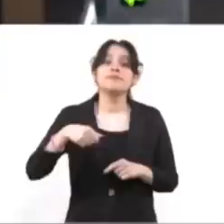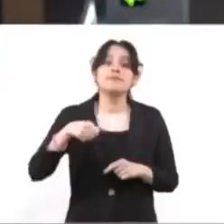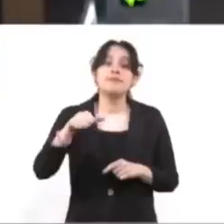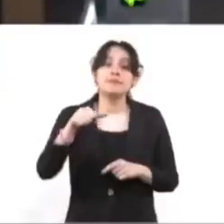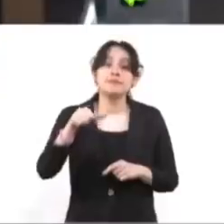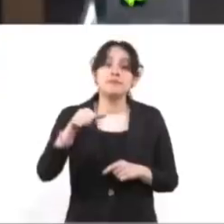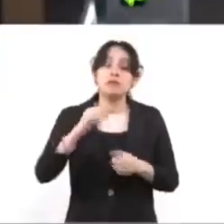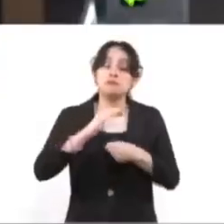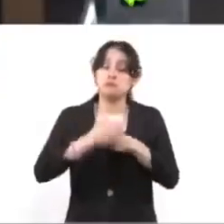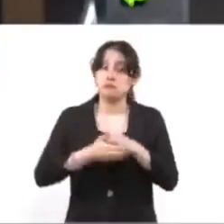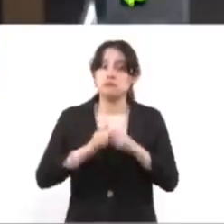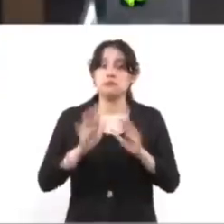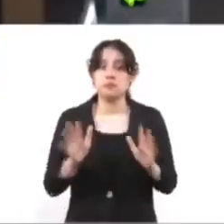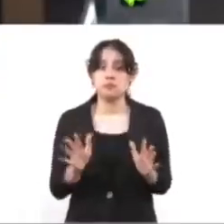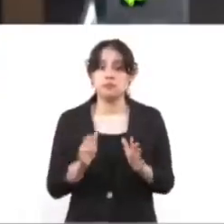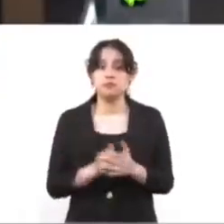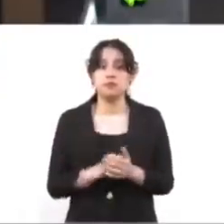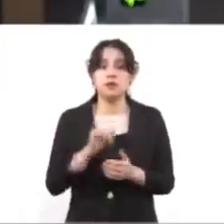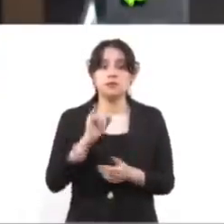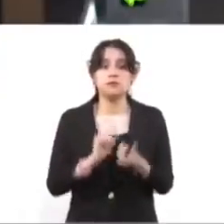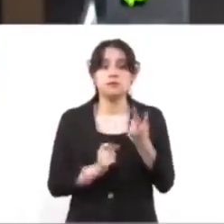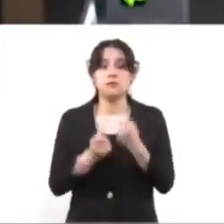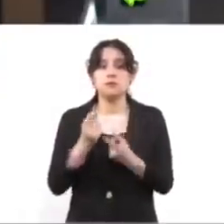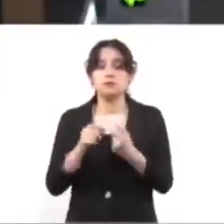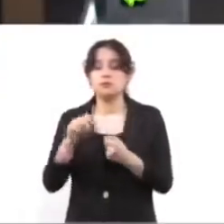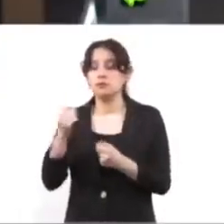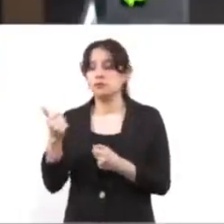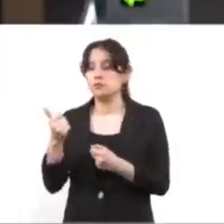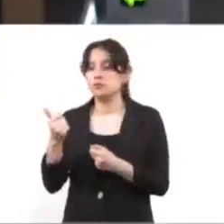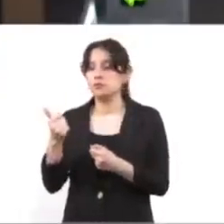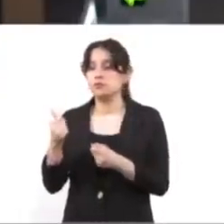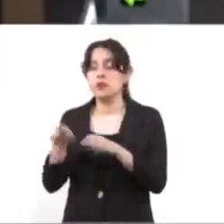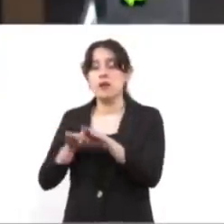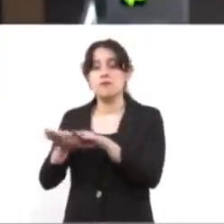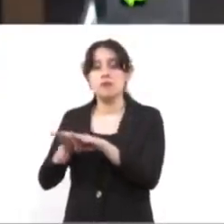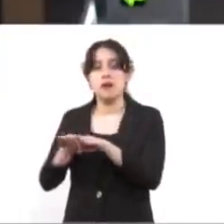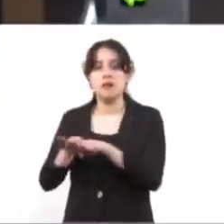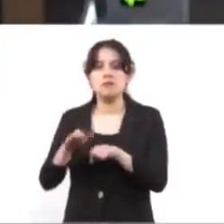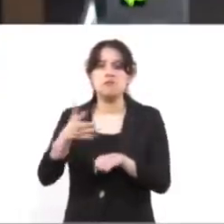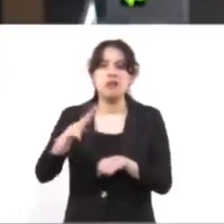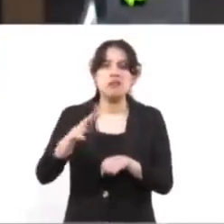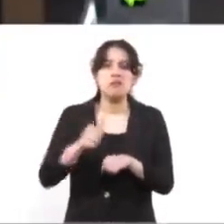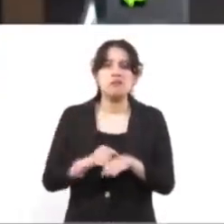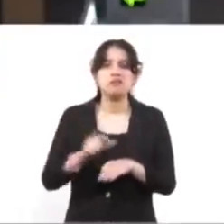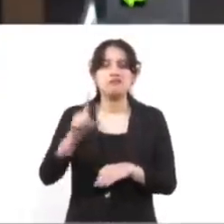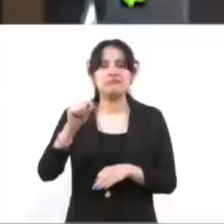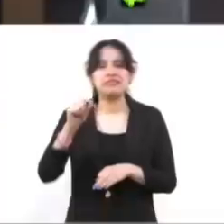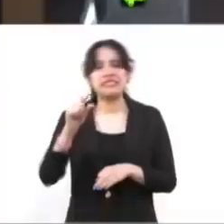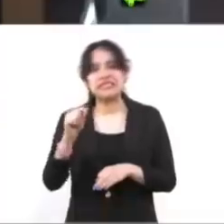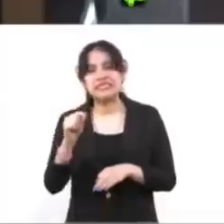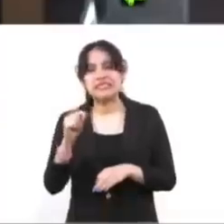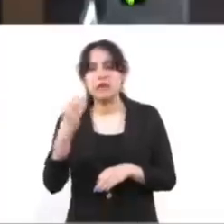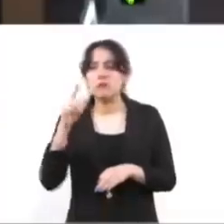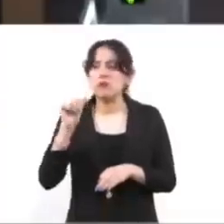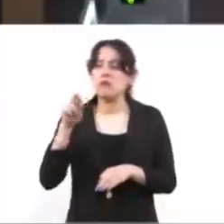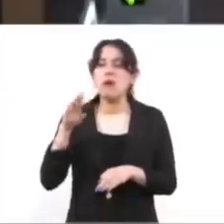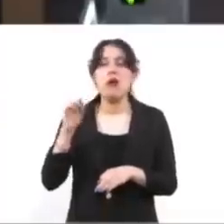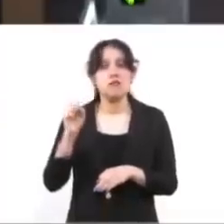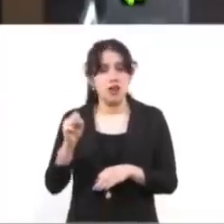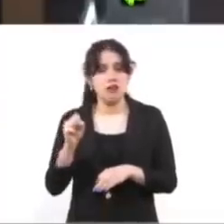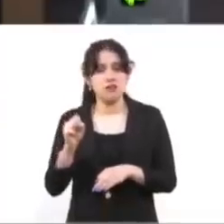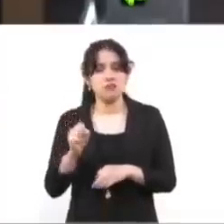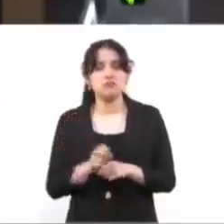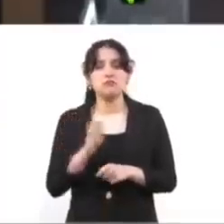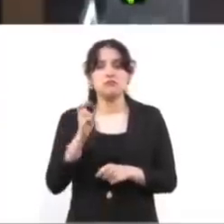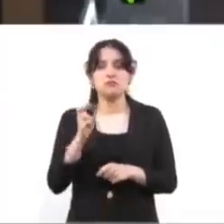terminados y hay trabajos en alrededor de 70, más o menos, claros, en donde